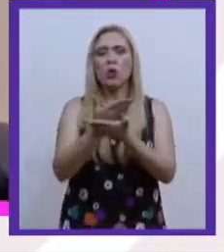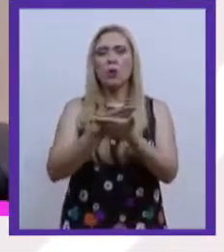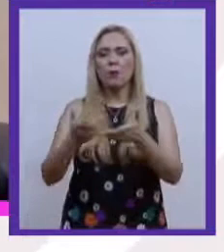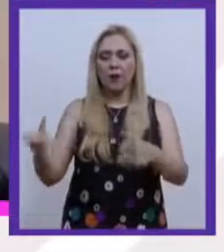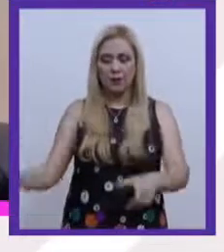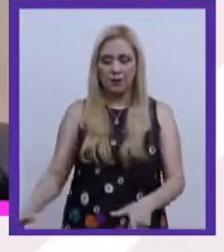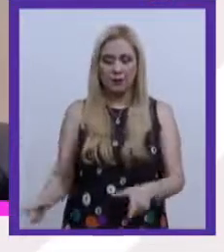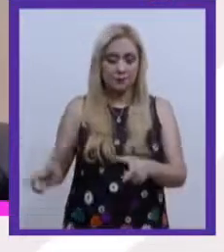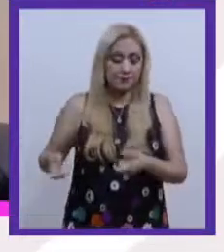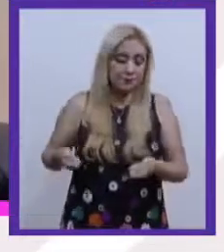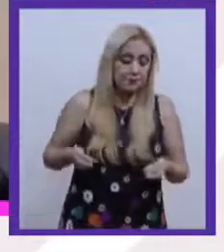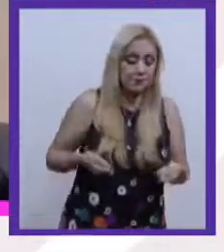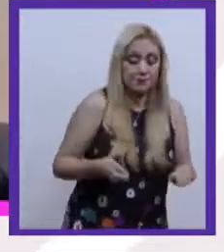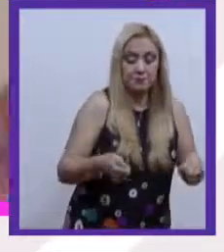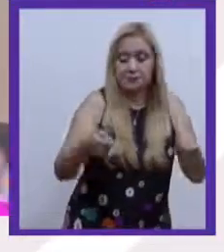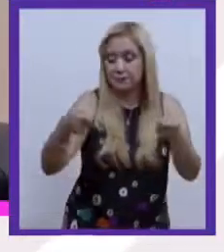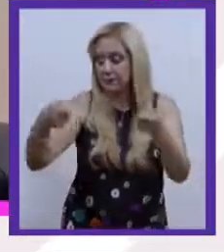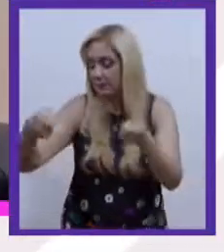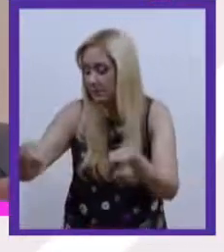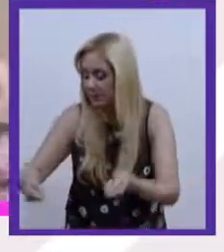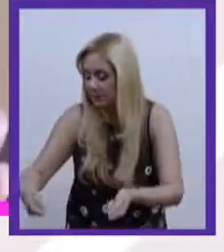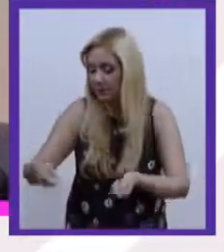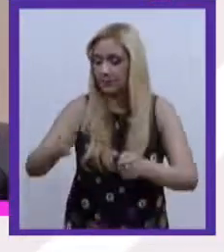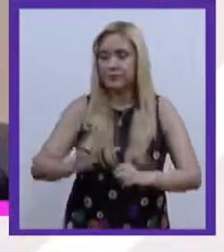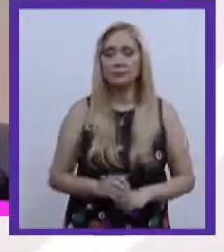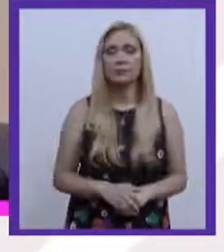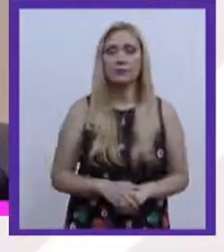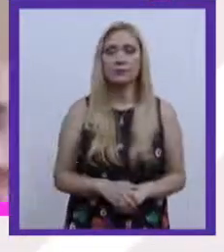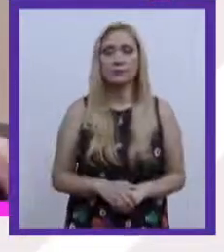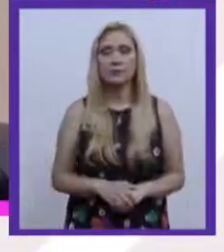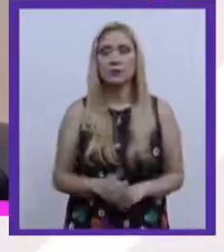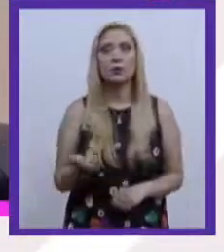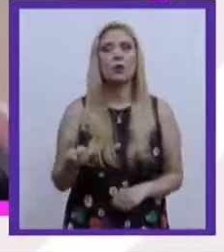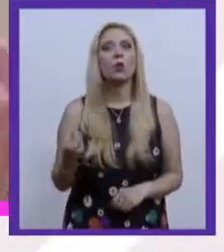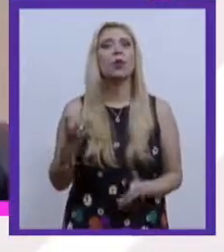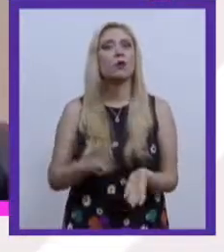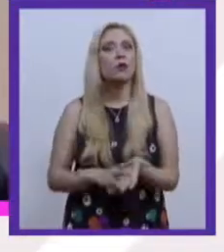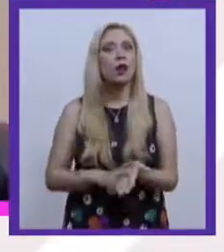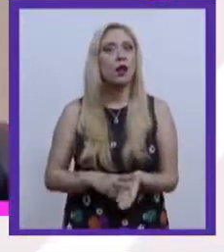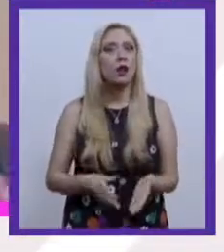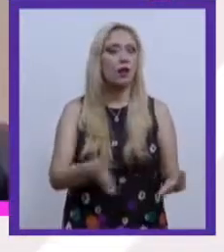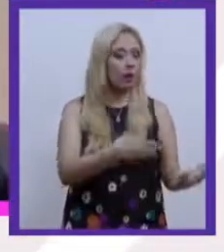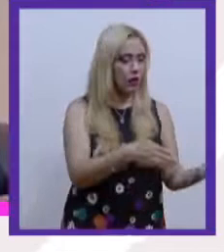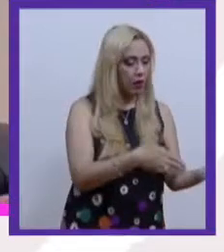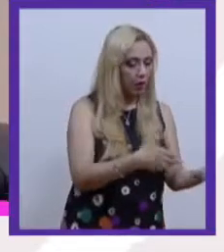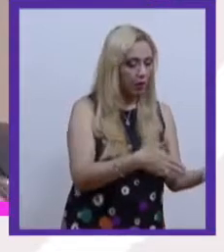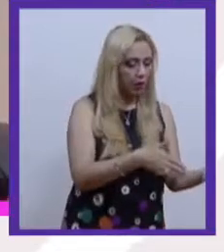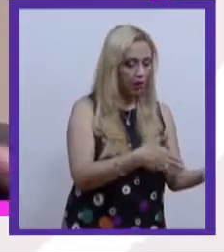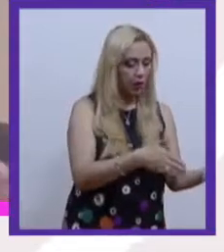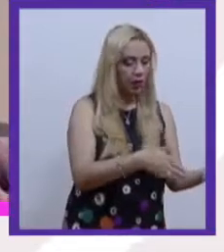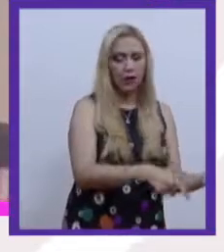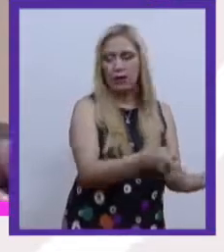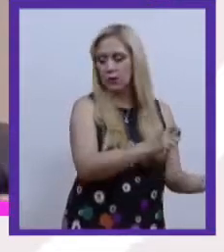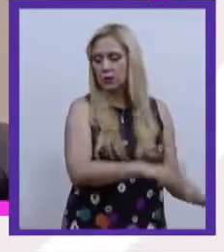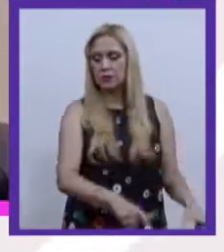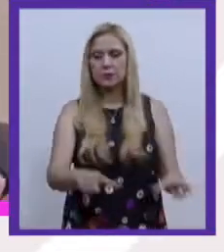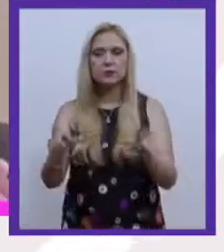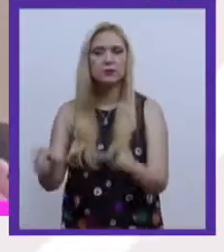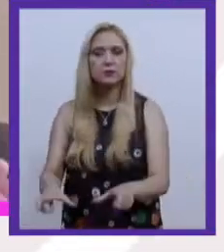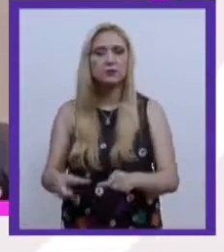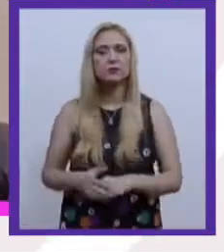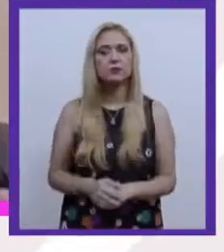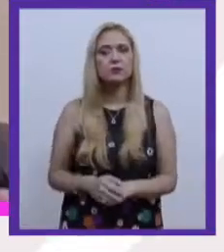en la mesa, ¿no? Y puedes cotizar o decir cuánto cuesta hacer esa sopa y ponerlo a la mesa. Pero